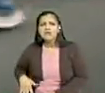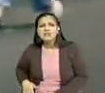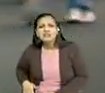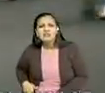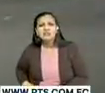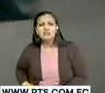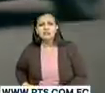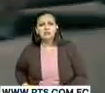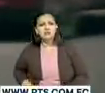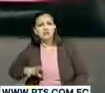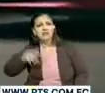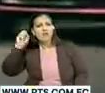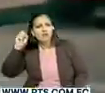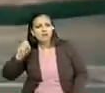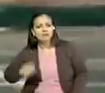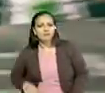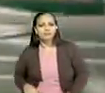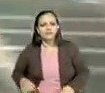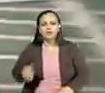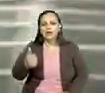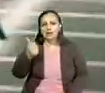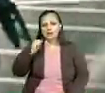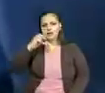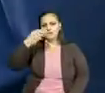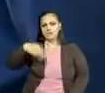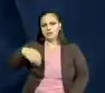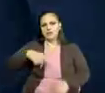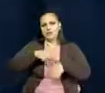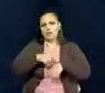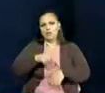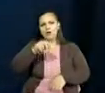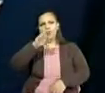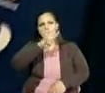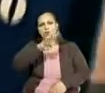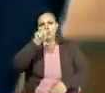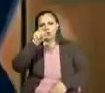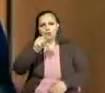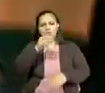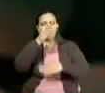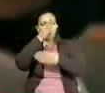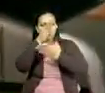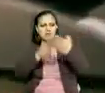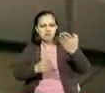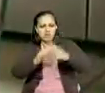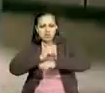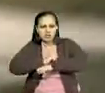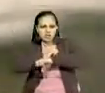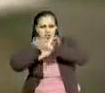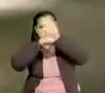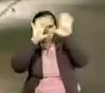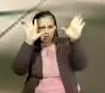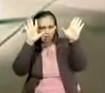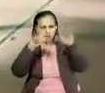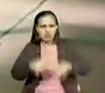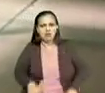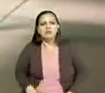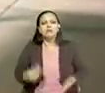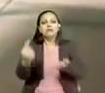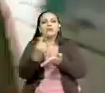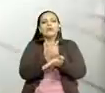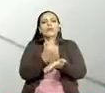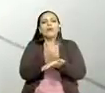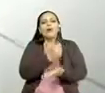de las 4:30 de la mañana de este miércoles. El agresor paró la marcha de un taxi informal en la zona del Guasmo